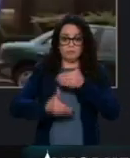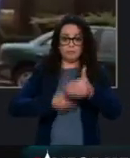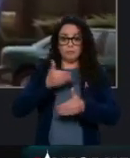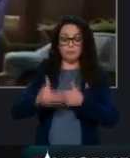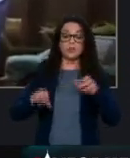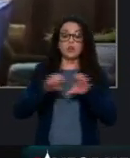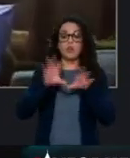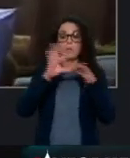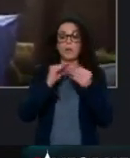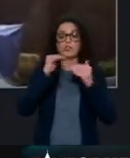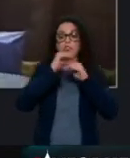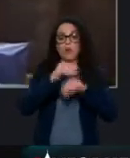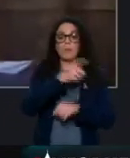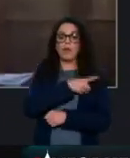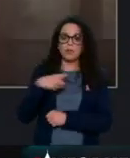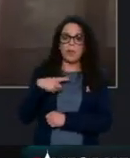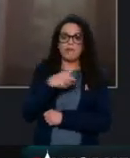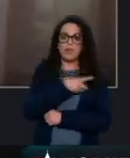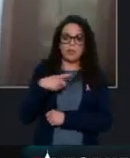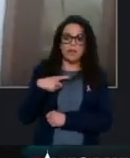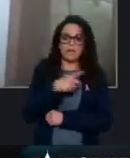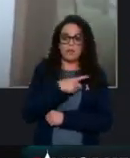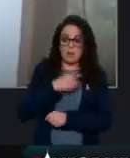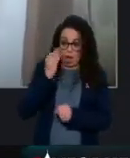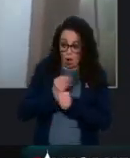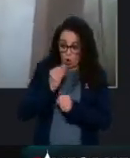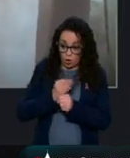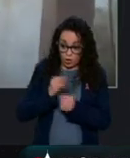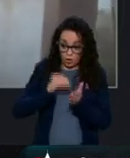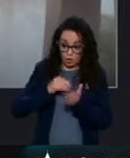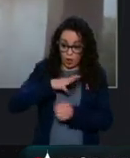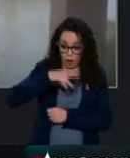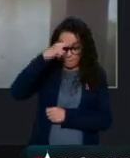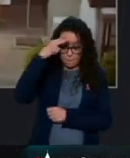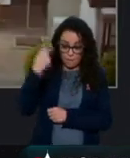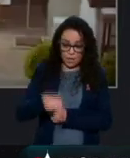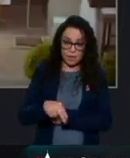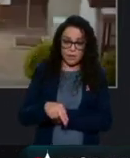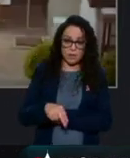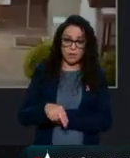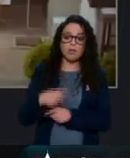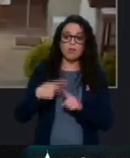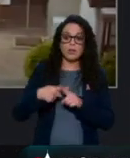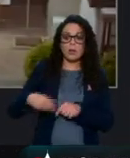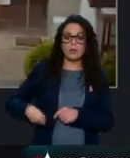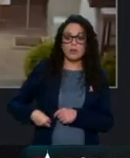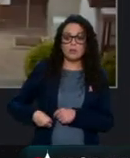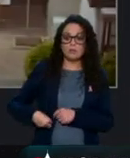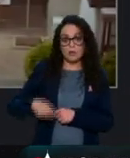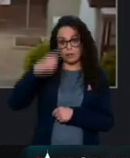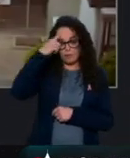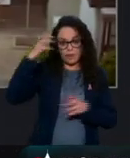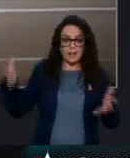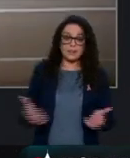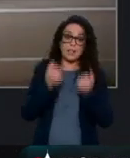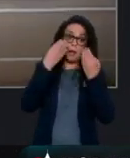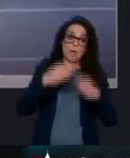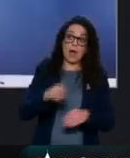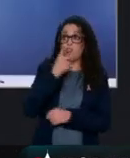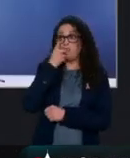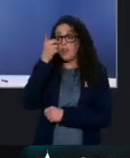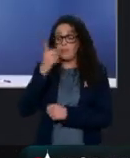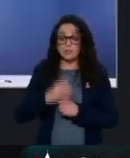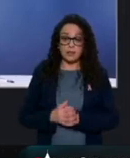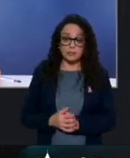deuda, por ejemplo, ¿no? Gran parte de la deuda que hoy tiene México se debe gracias al rescate bancario. Sin